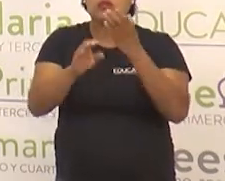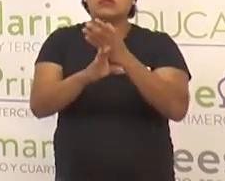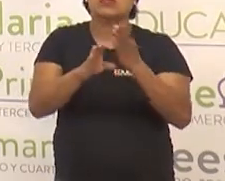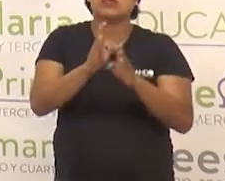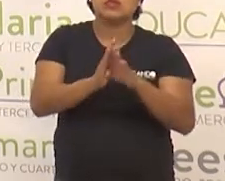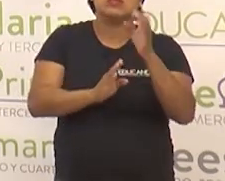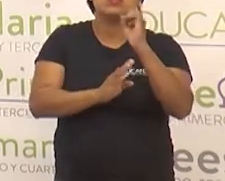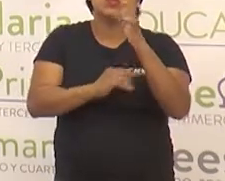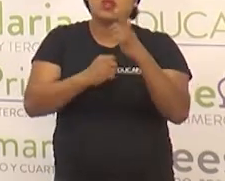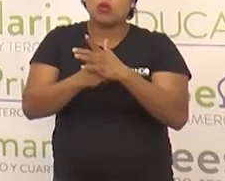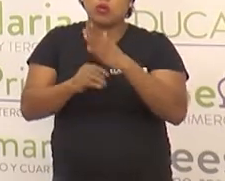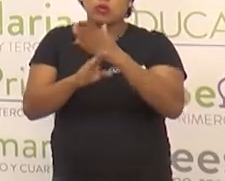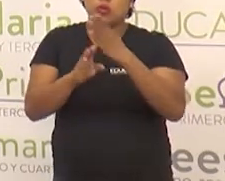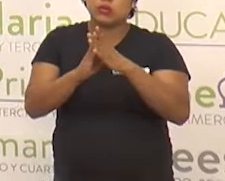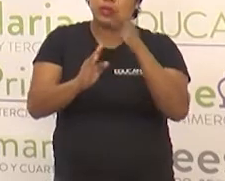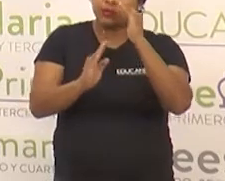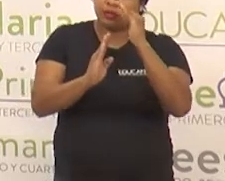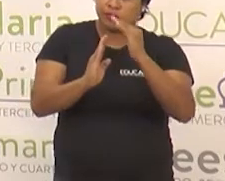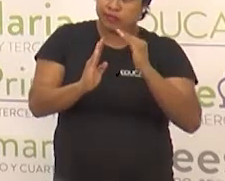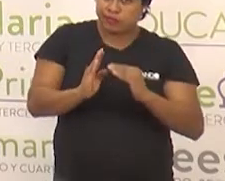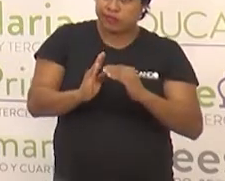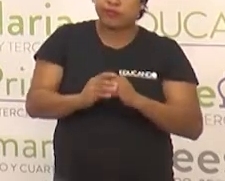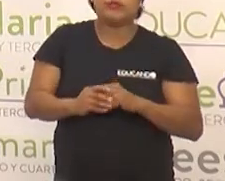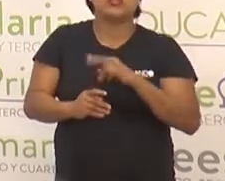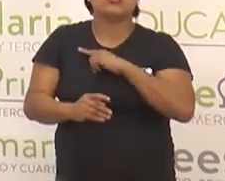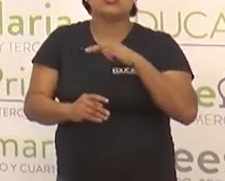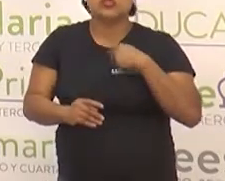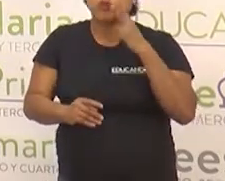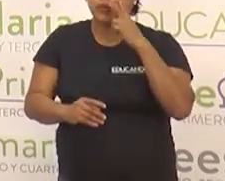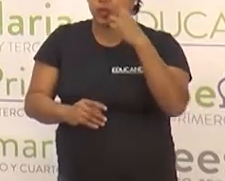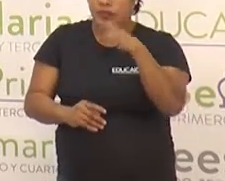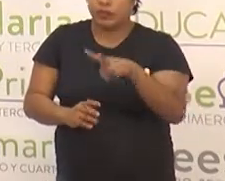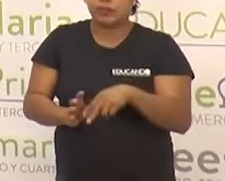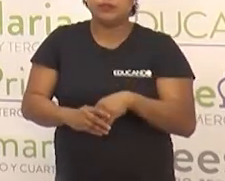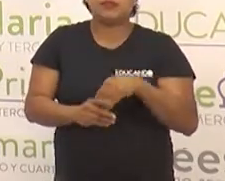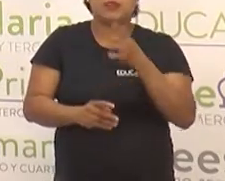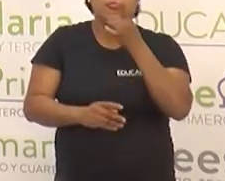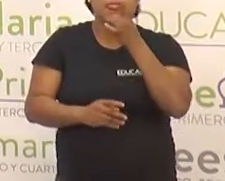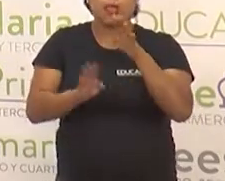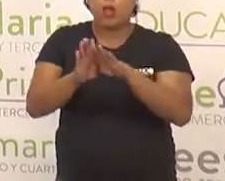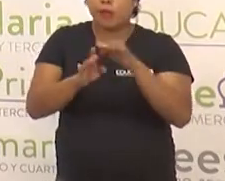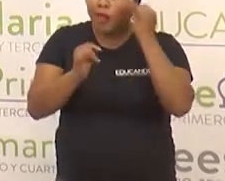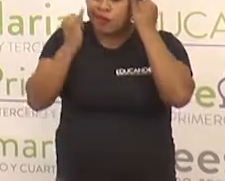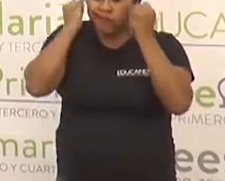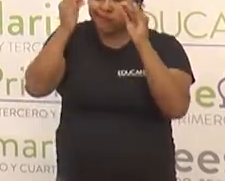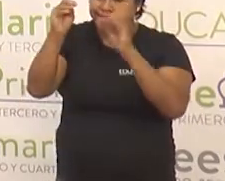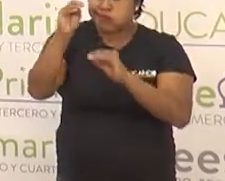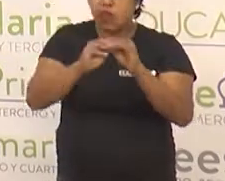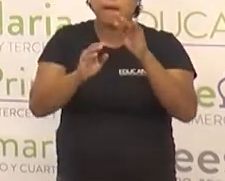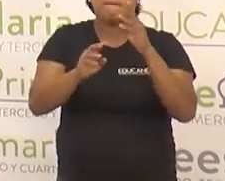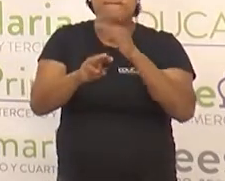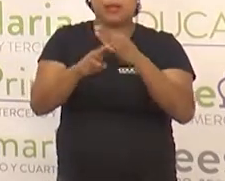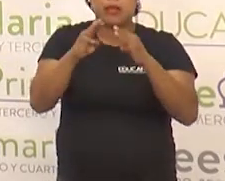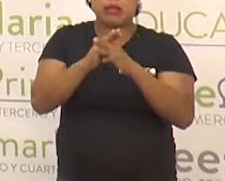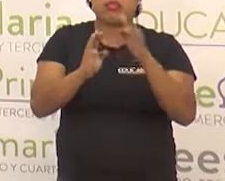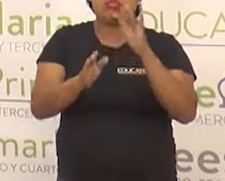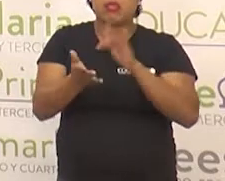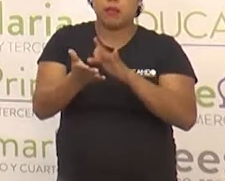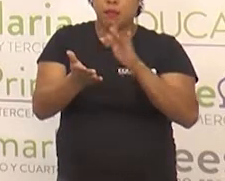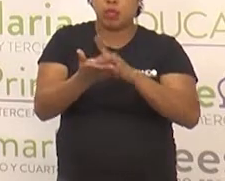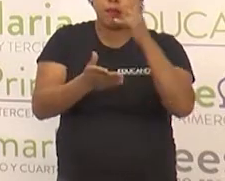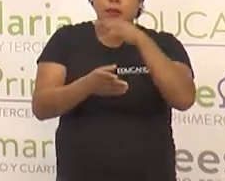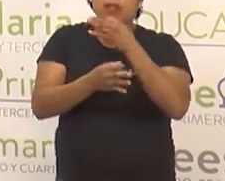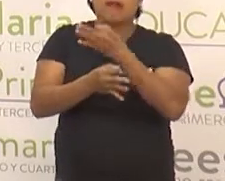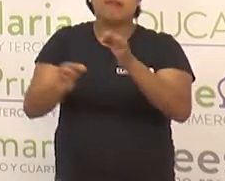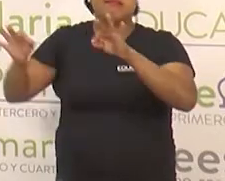algunas herramientas o algunos datos estadísticos. Vamos a ver, diseño de material de apoyo.